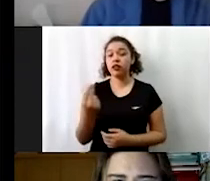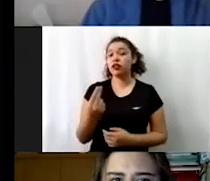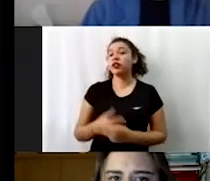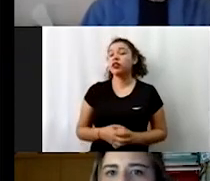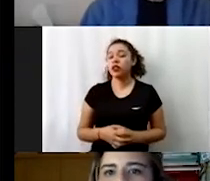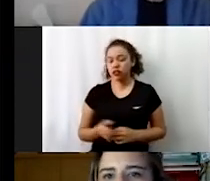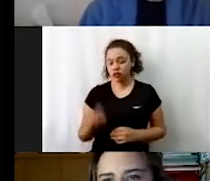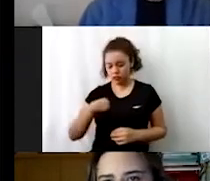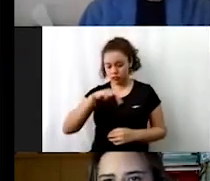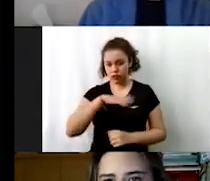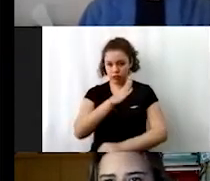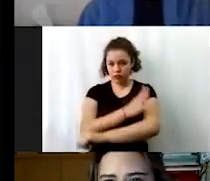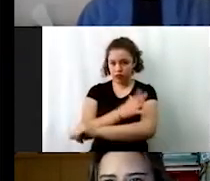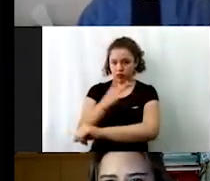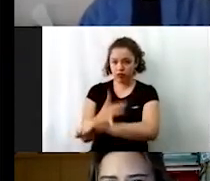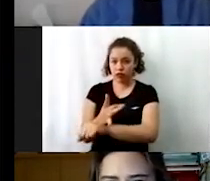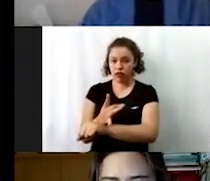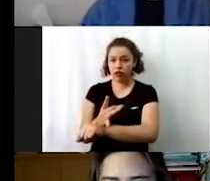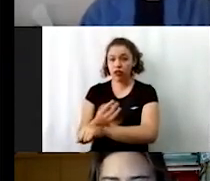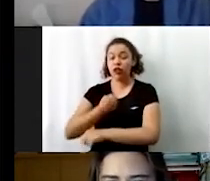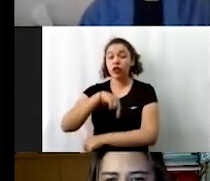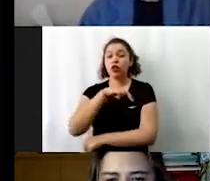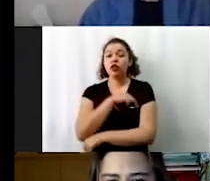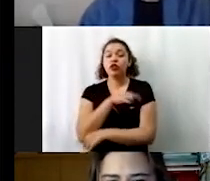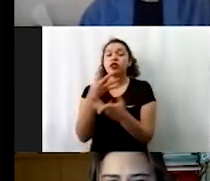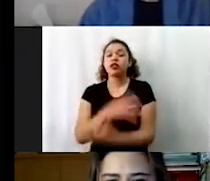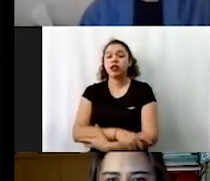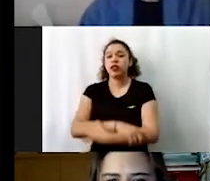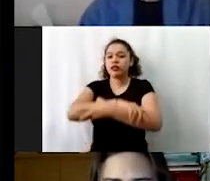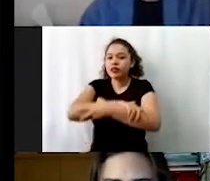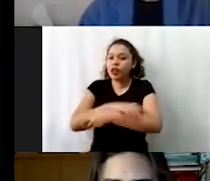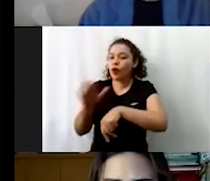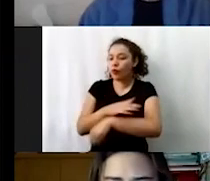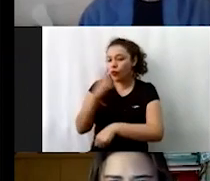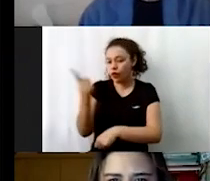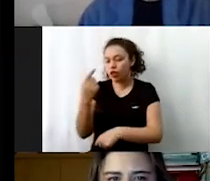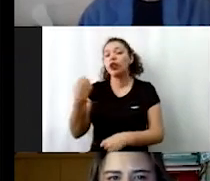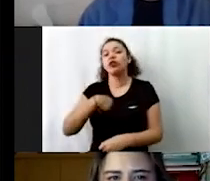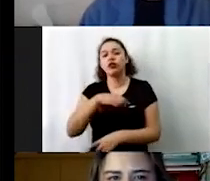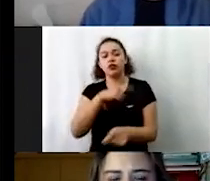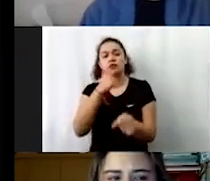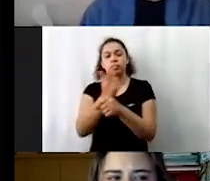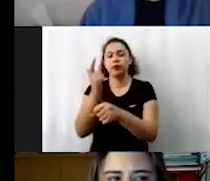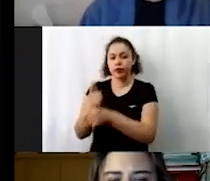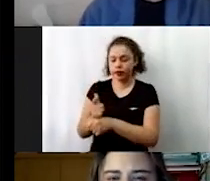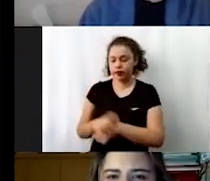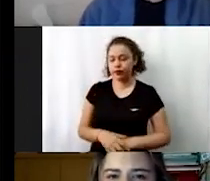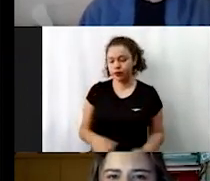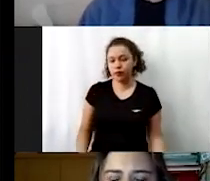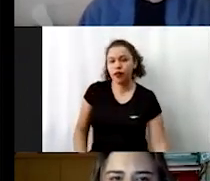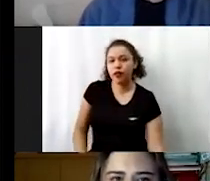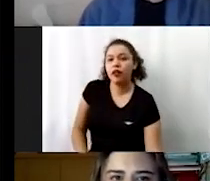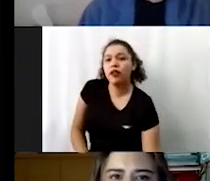honestos con por qué estamos teniendo esta asociación, qué estamos identificando, cuál va a ser nuestro